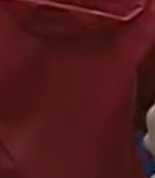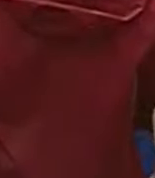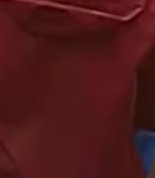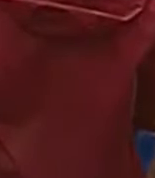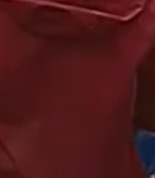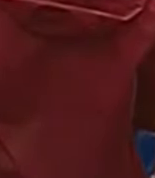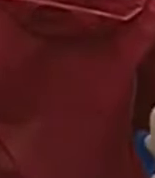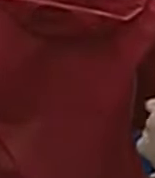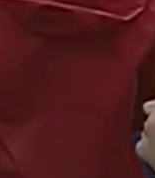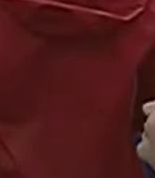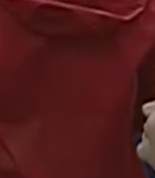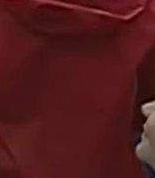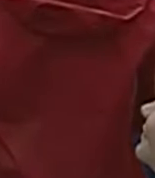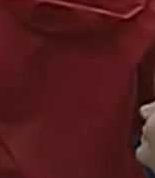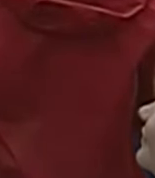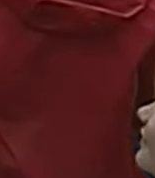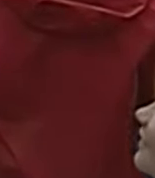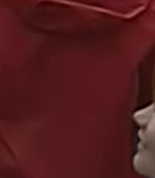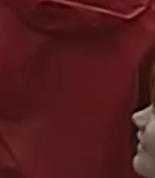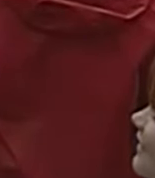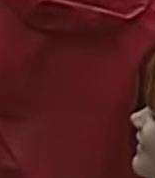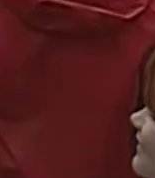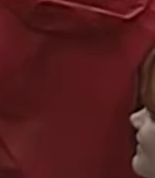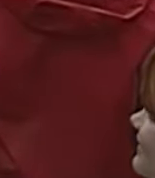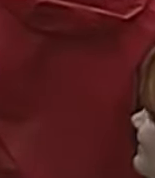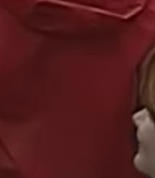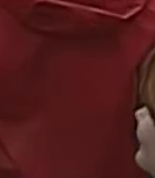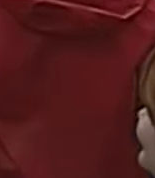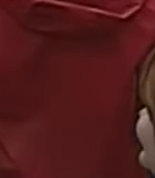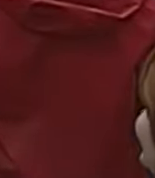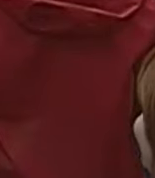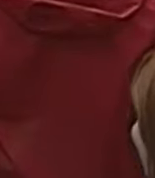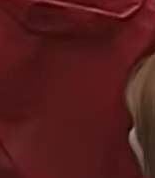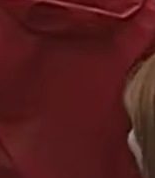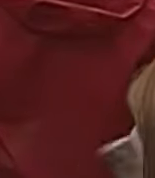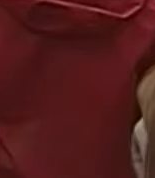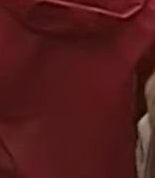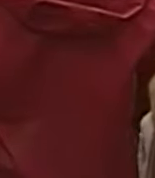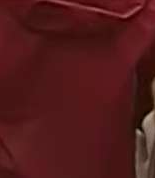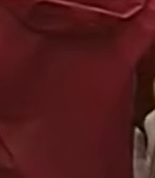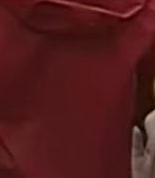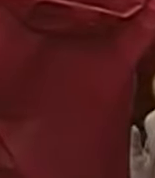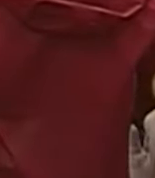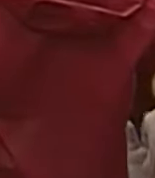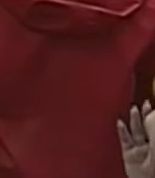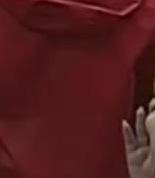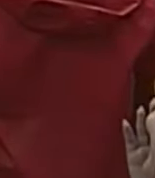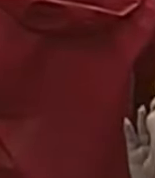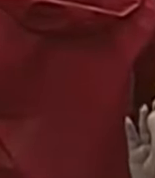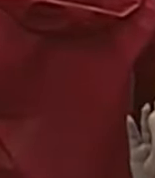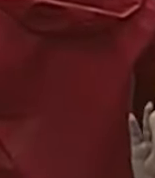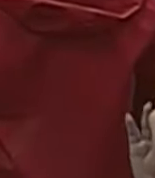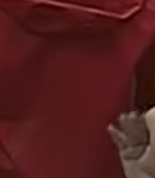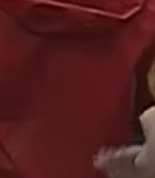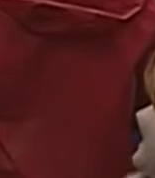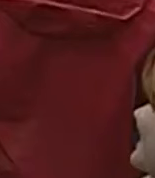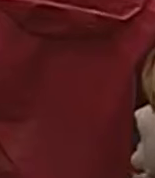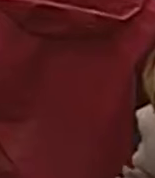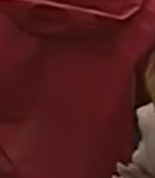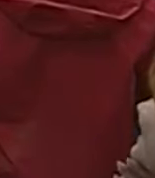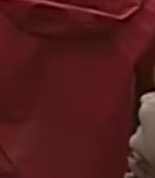presidente Nicolás Maduro elogió a la que denominó la cuarta generación, la cual se enfrentó al golpe directo de las